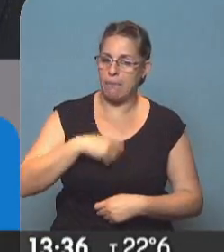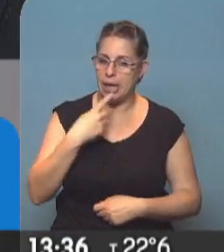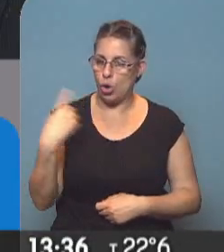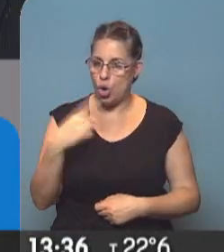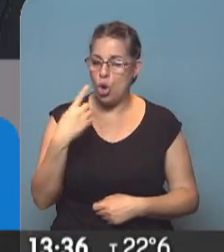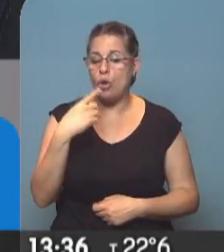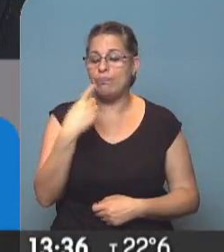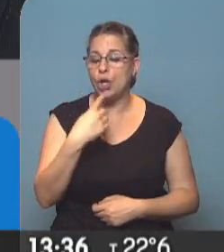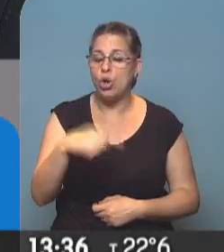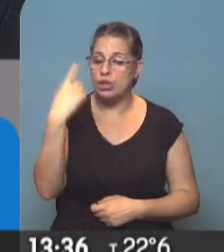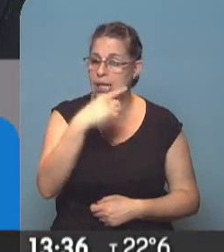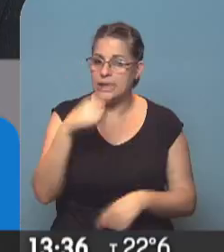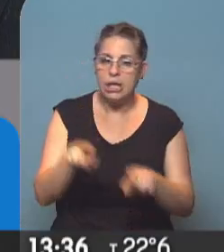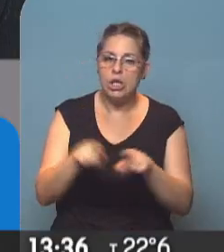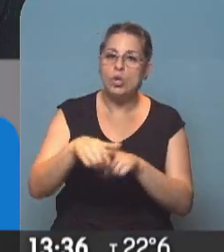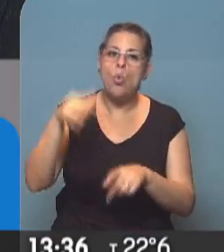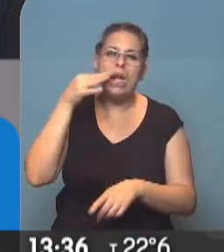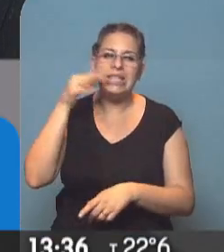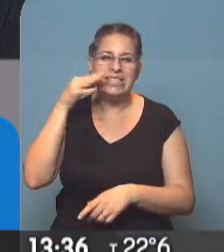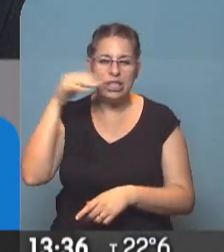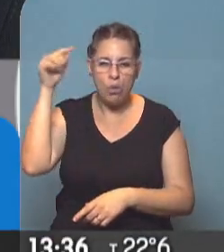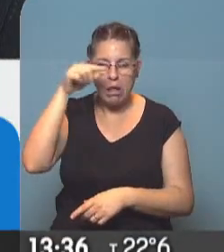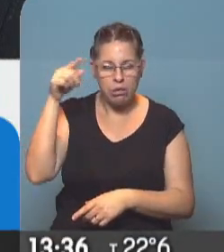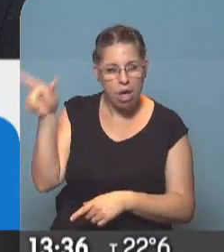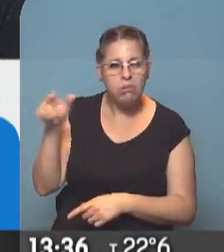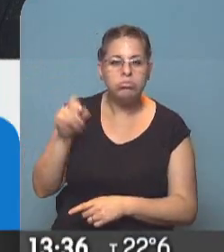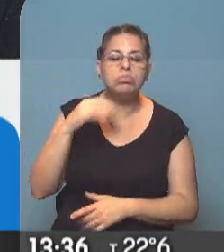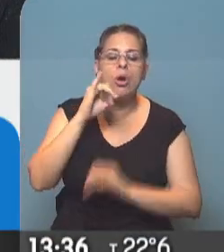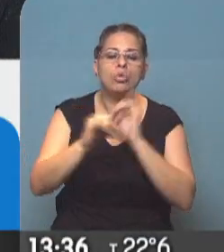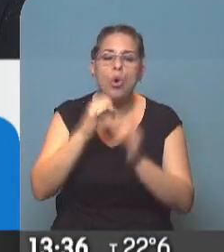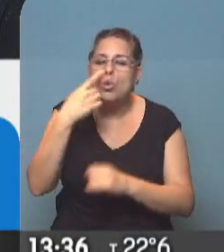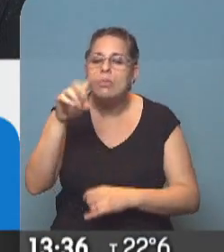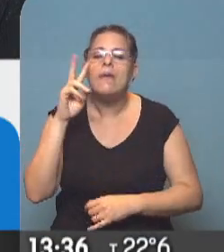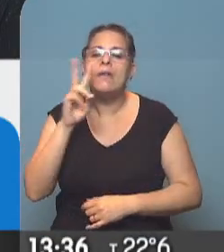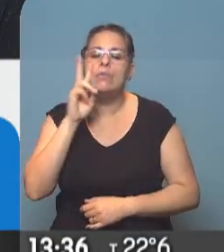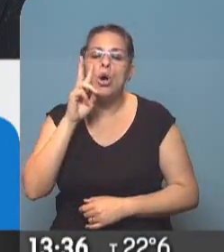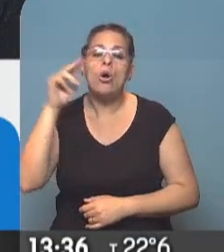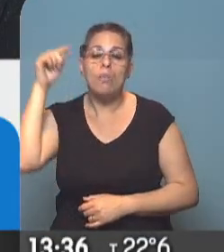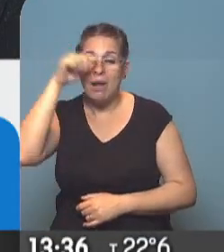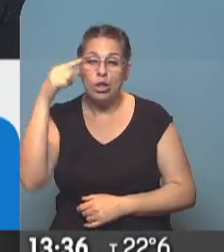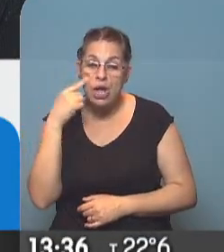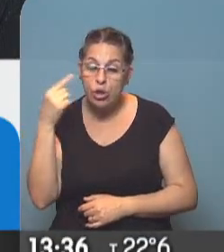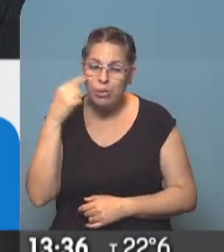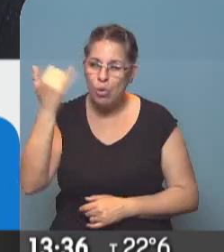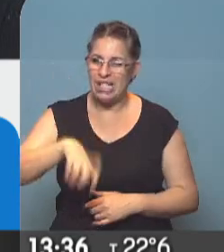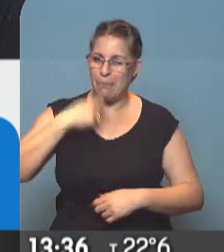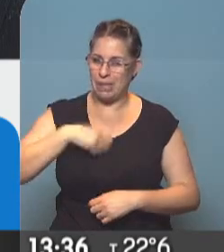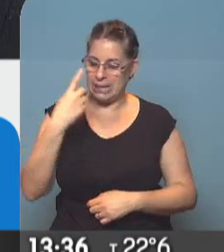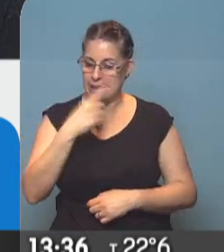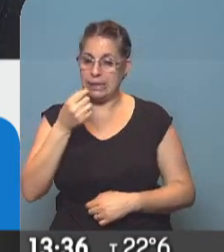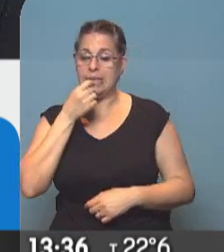celeste, la misma que un testigo, en el caso puntual de Maldonado, relató que tenía la última vez que lo vieron con vida. Si un cuerpo